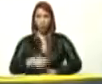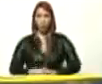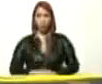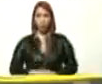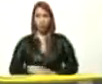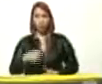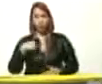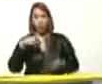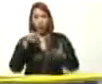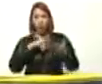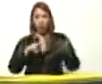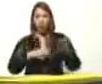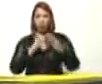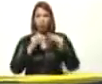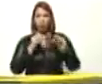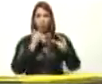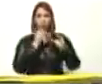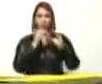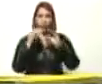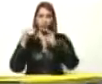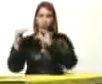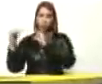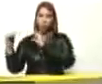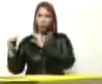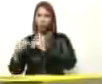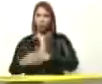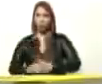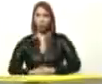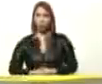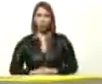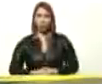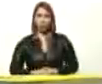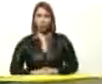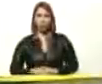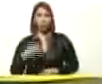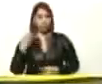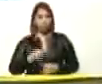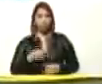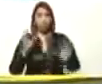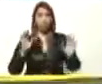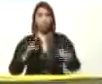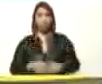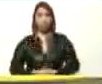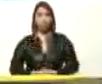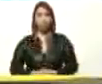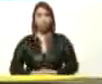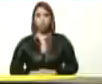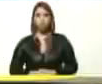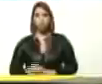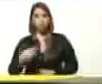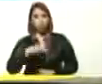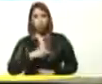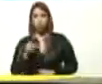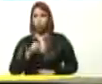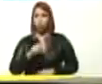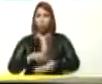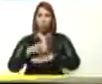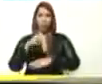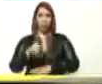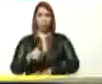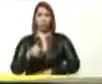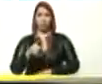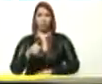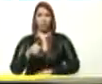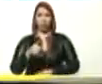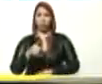me los leí todos y a todos los respondí como debe ser uno no debe dejar mensajes sin responder